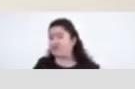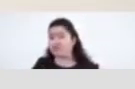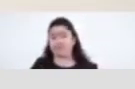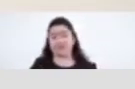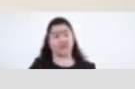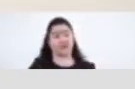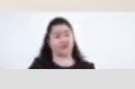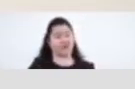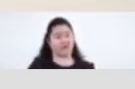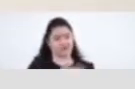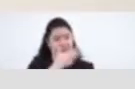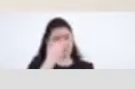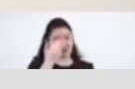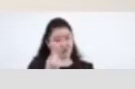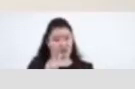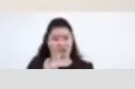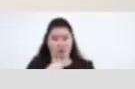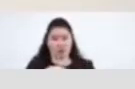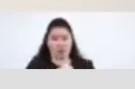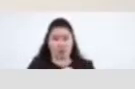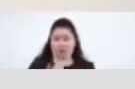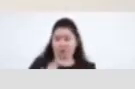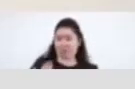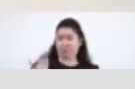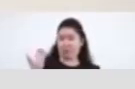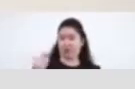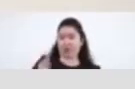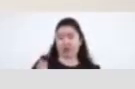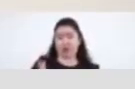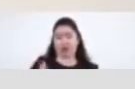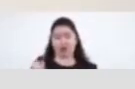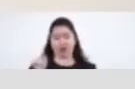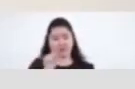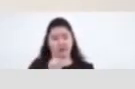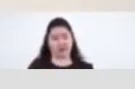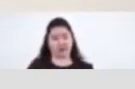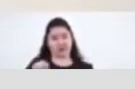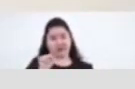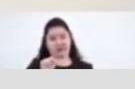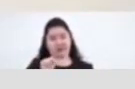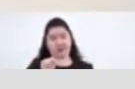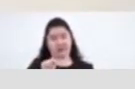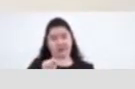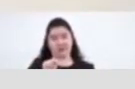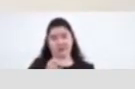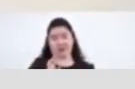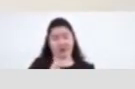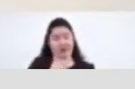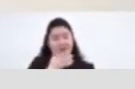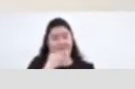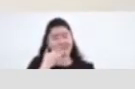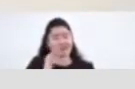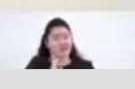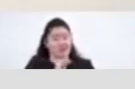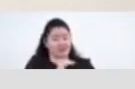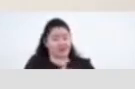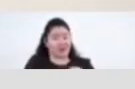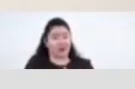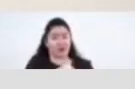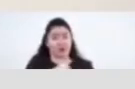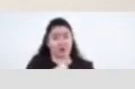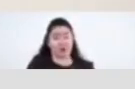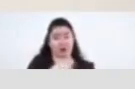Híjole, me la pones, 2 semanas. Fue el sábado que se estaba por concluir en Coyoacán